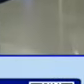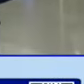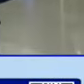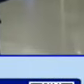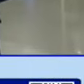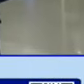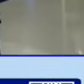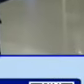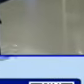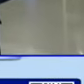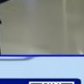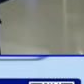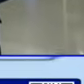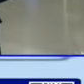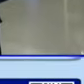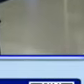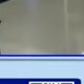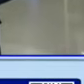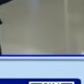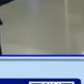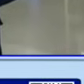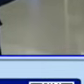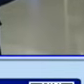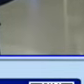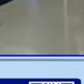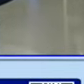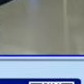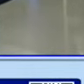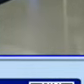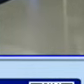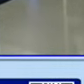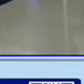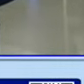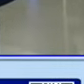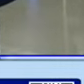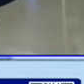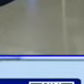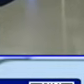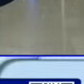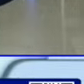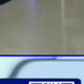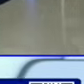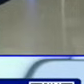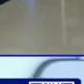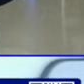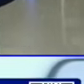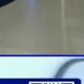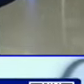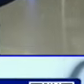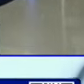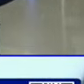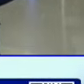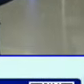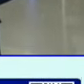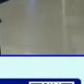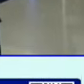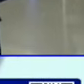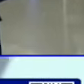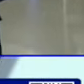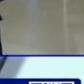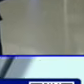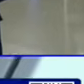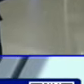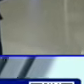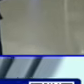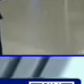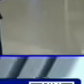elecciones judiciales. Aún continúan reunidos ellos, pero tratando otros temas que también involucra este tema, por ejemplo, el tema presupuestario,